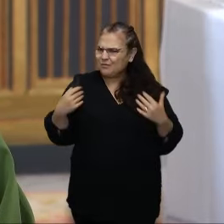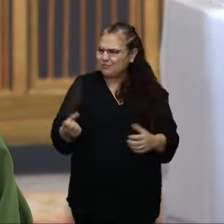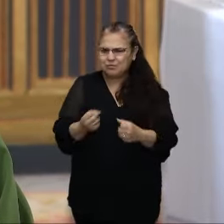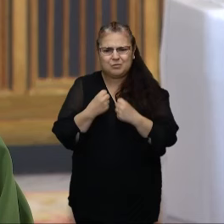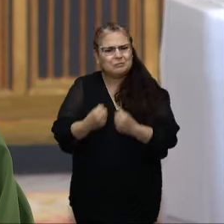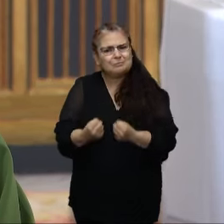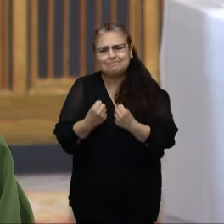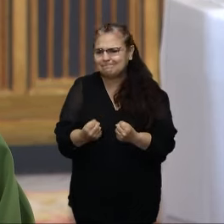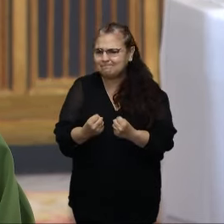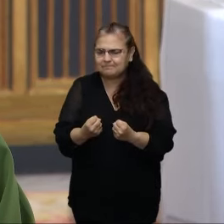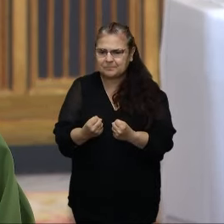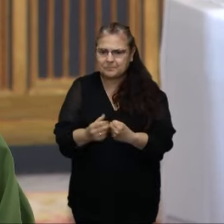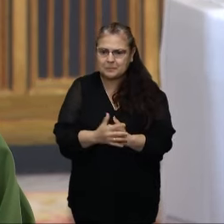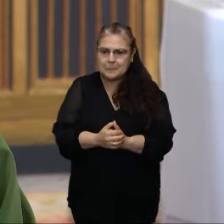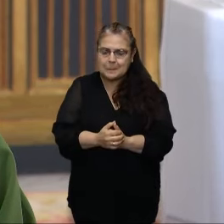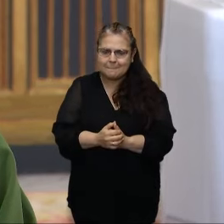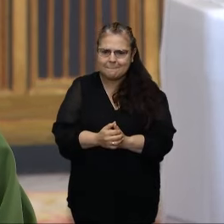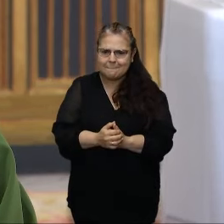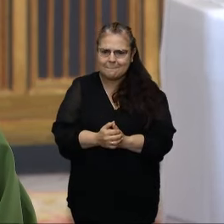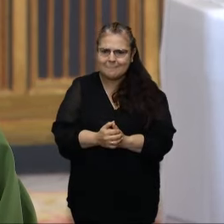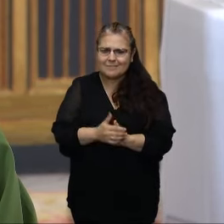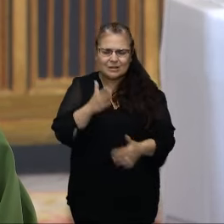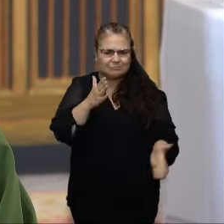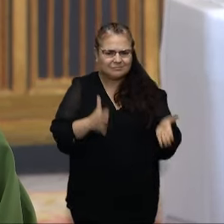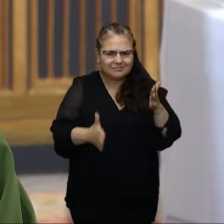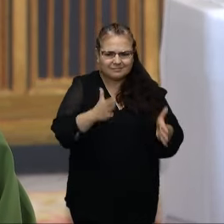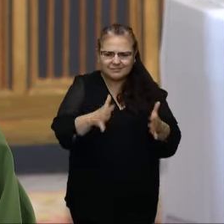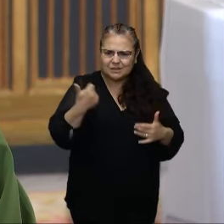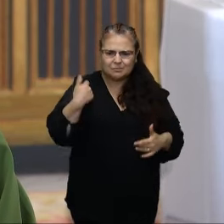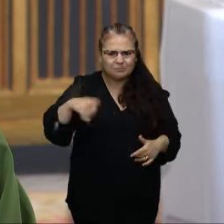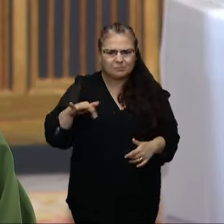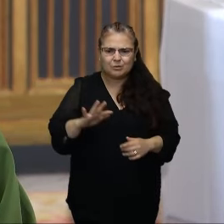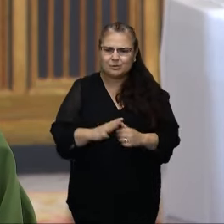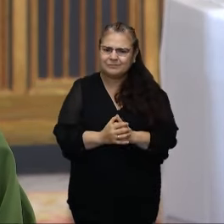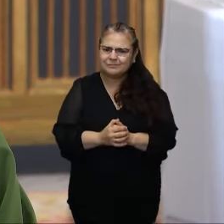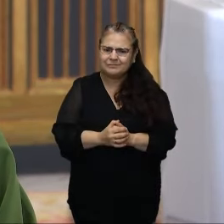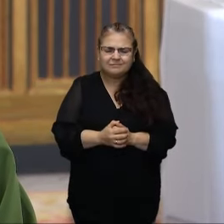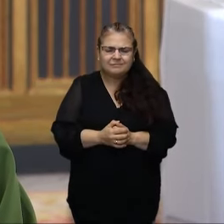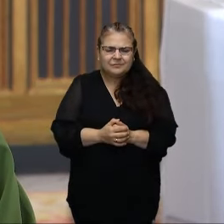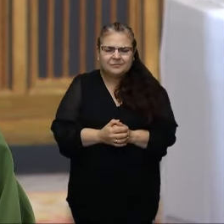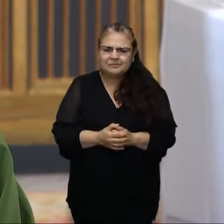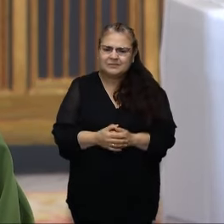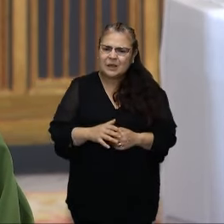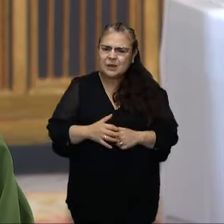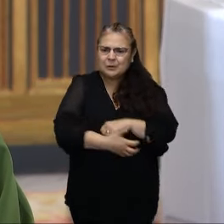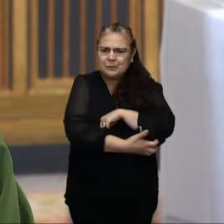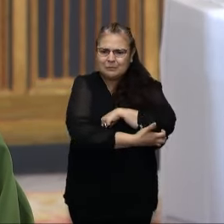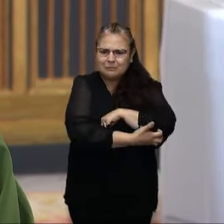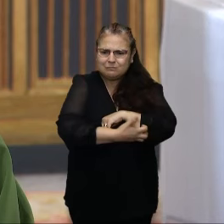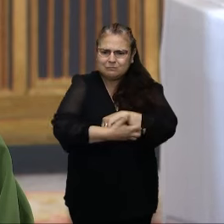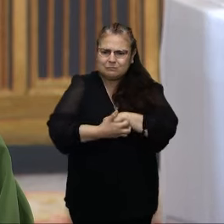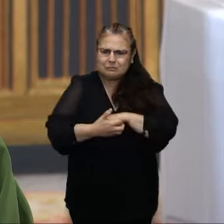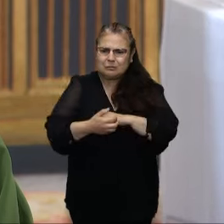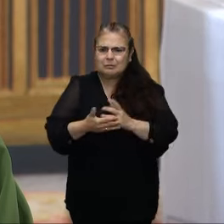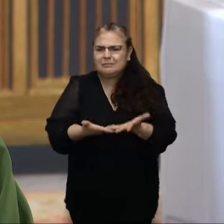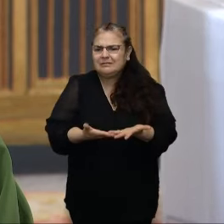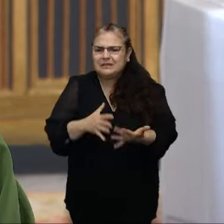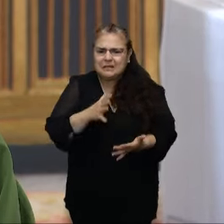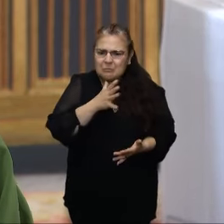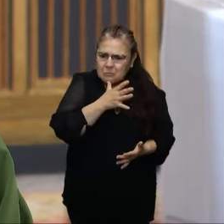fuerte. Es un tiempo de miseria por esa